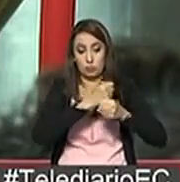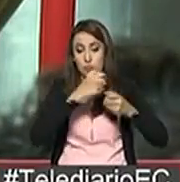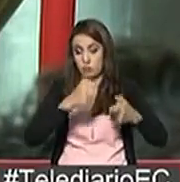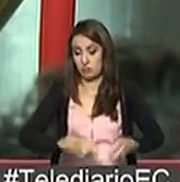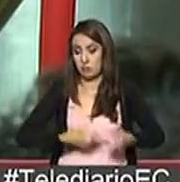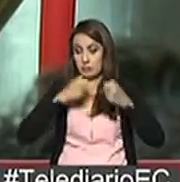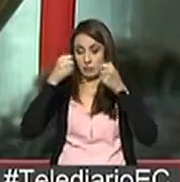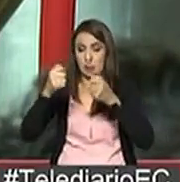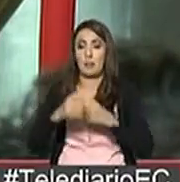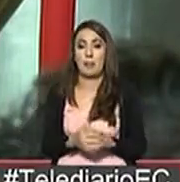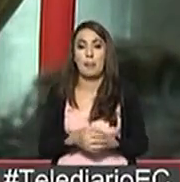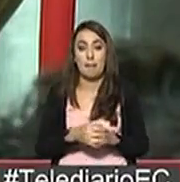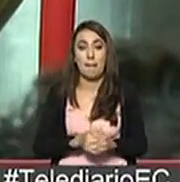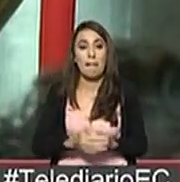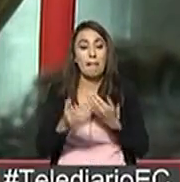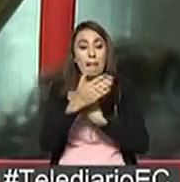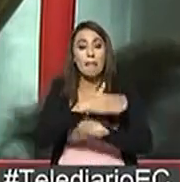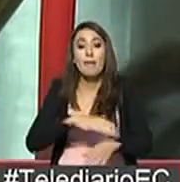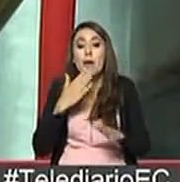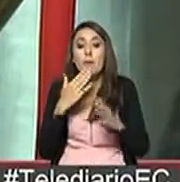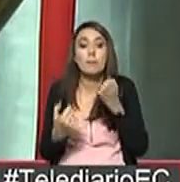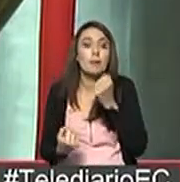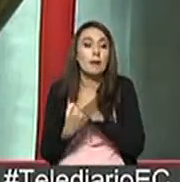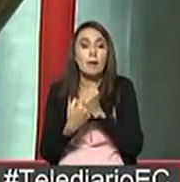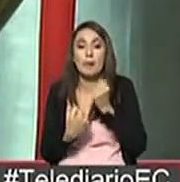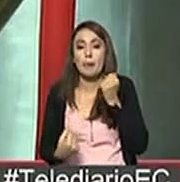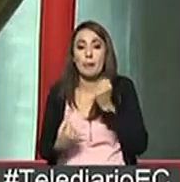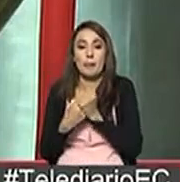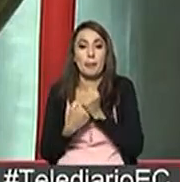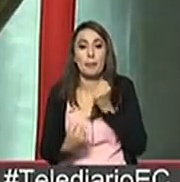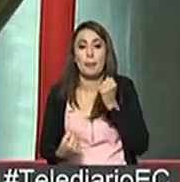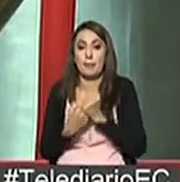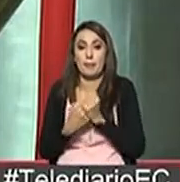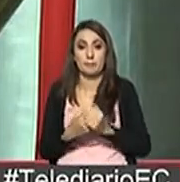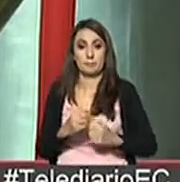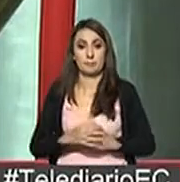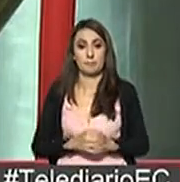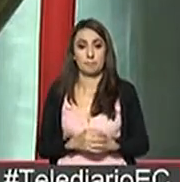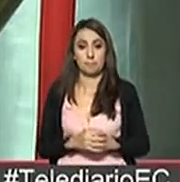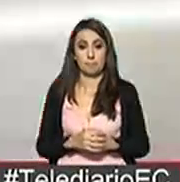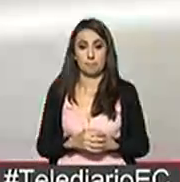ecuatorianos. Y es que la banca pública apoya a todos los emprendedores.